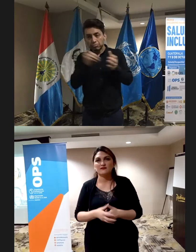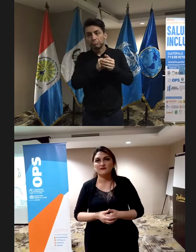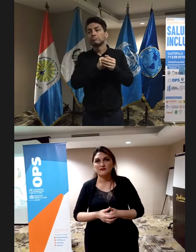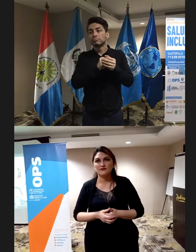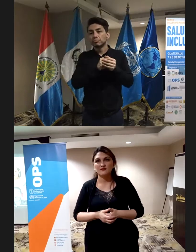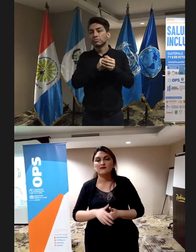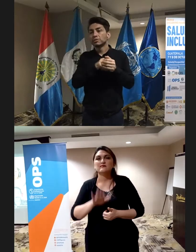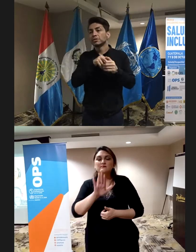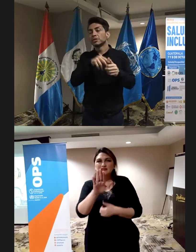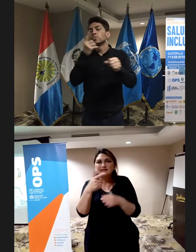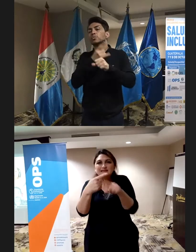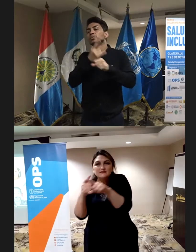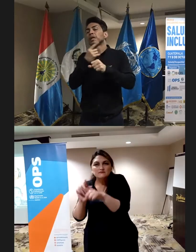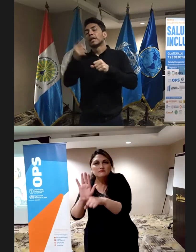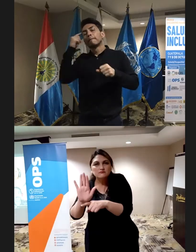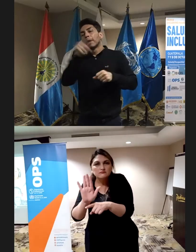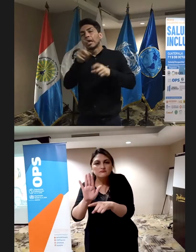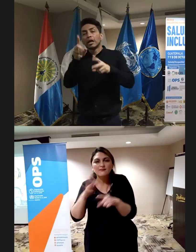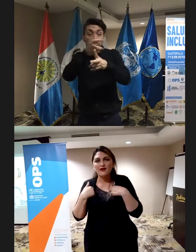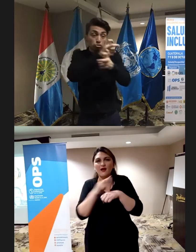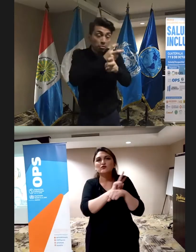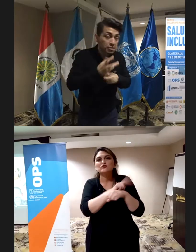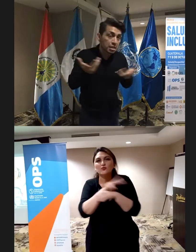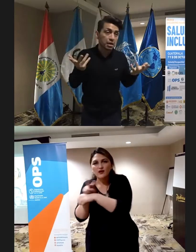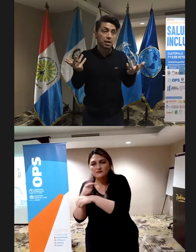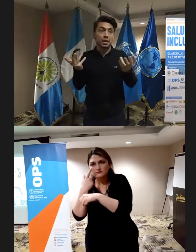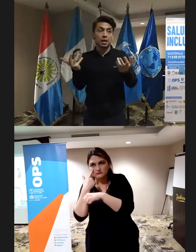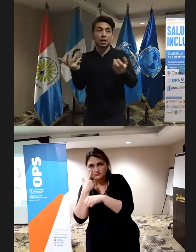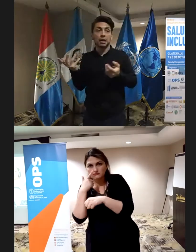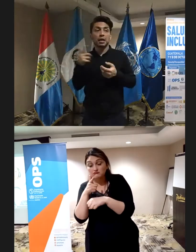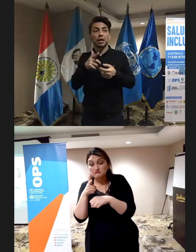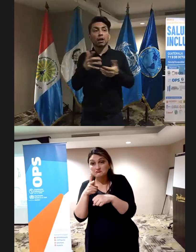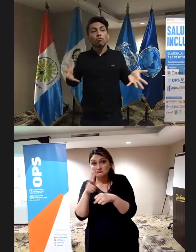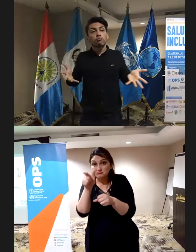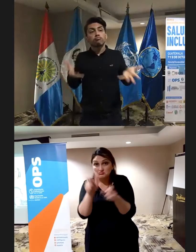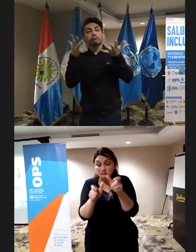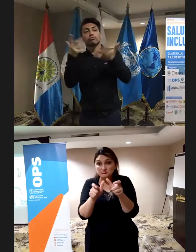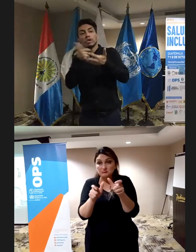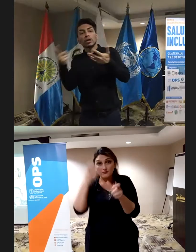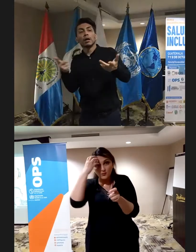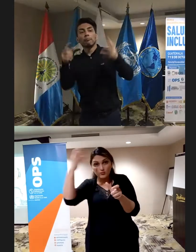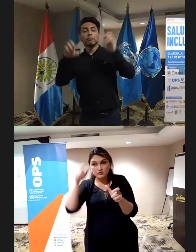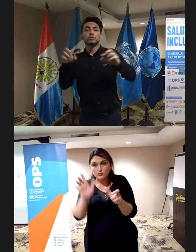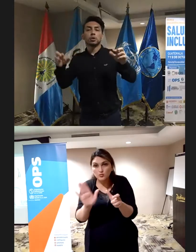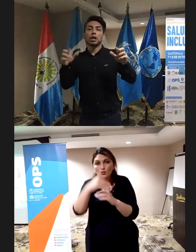y utilizarse para ayudar a supervisar el rendimiento de la programación humanitaria.